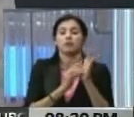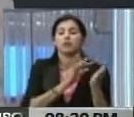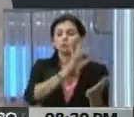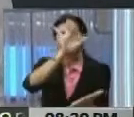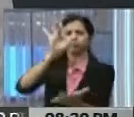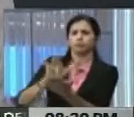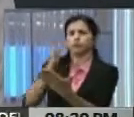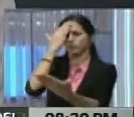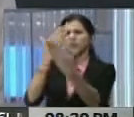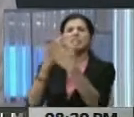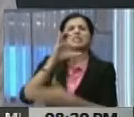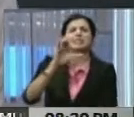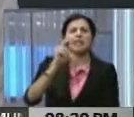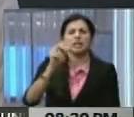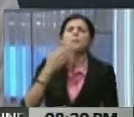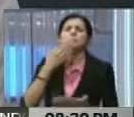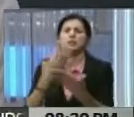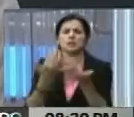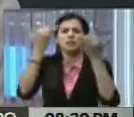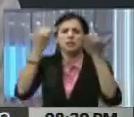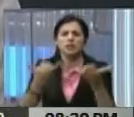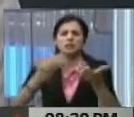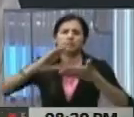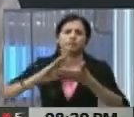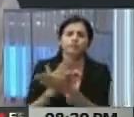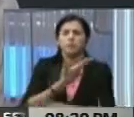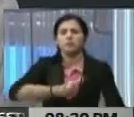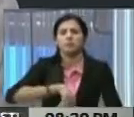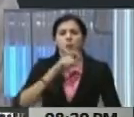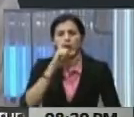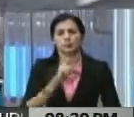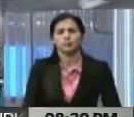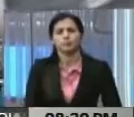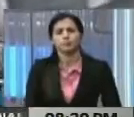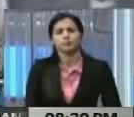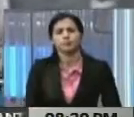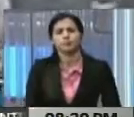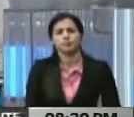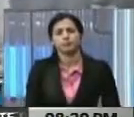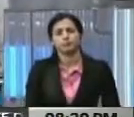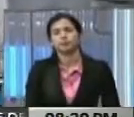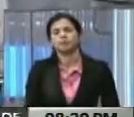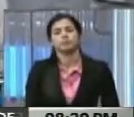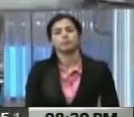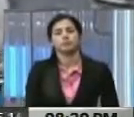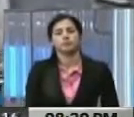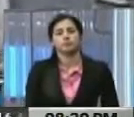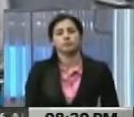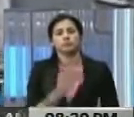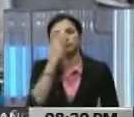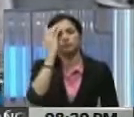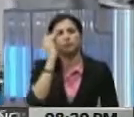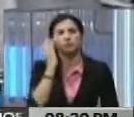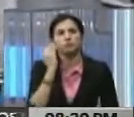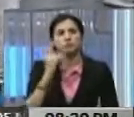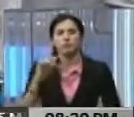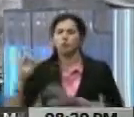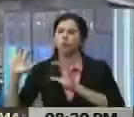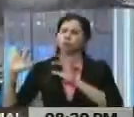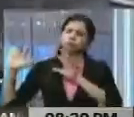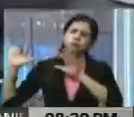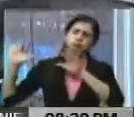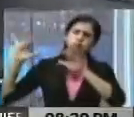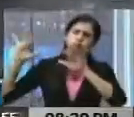para exigir la activación de un referéndum revocatorio. Que este río humano marche hacia